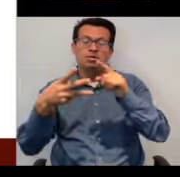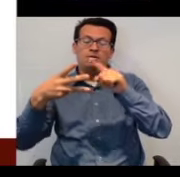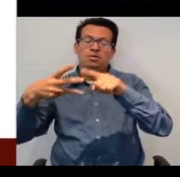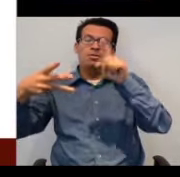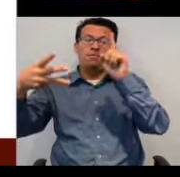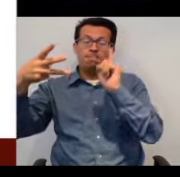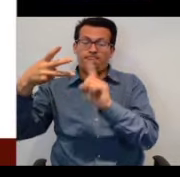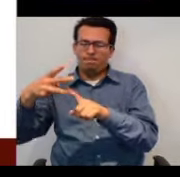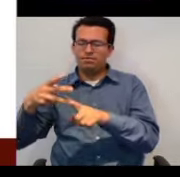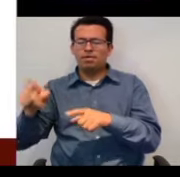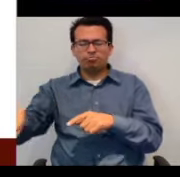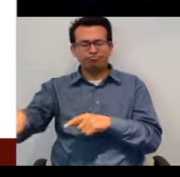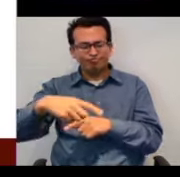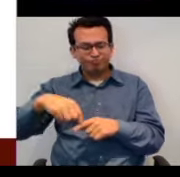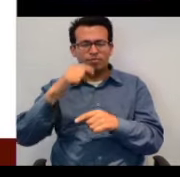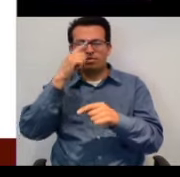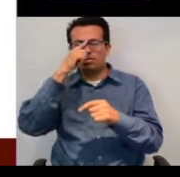intercultural.